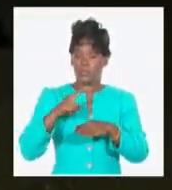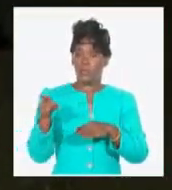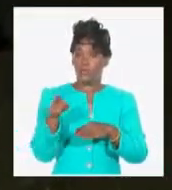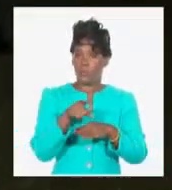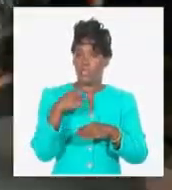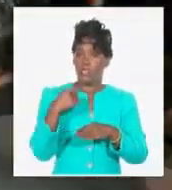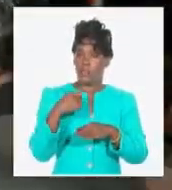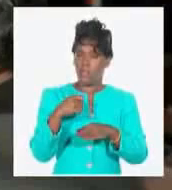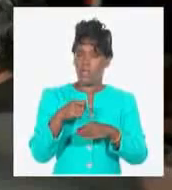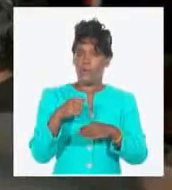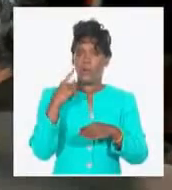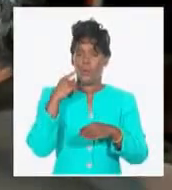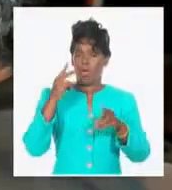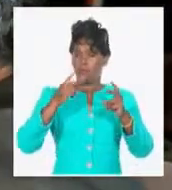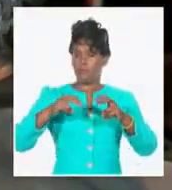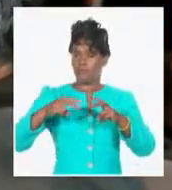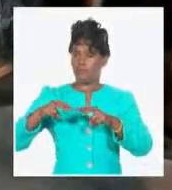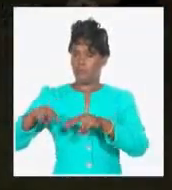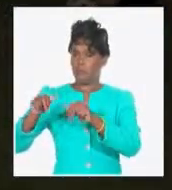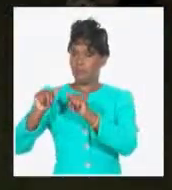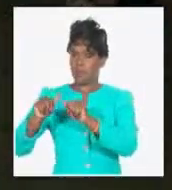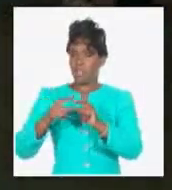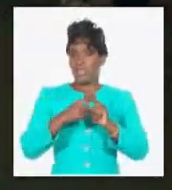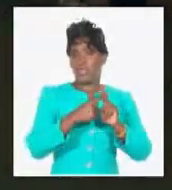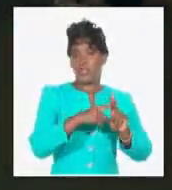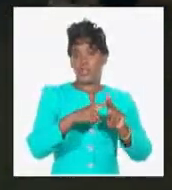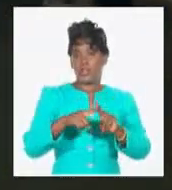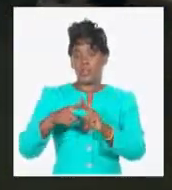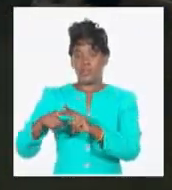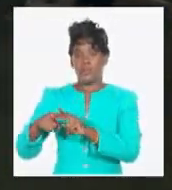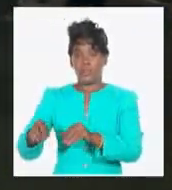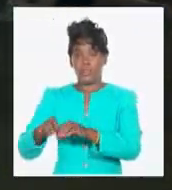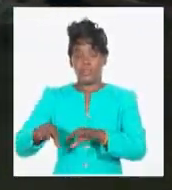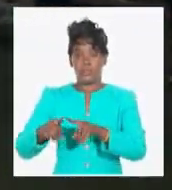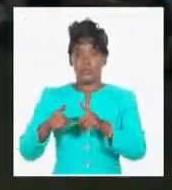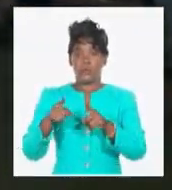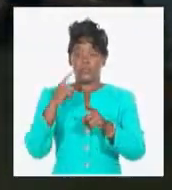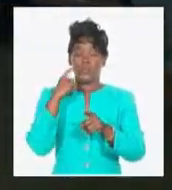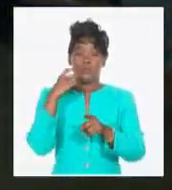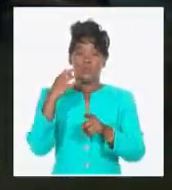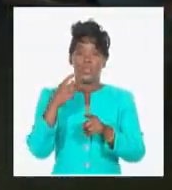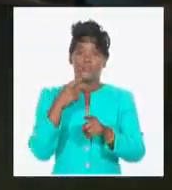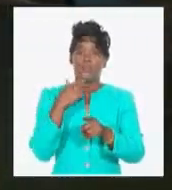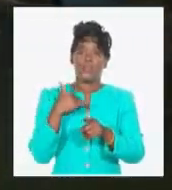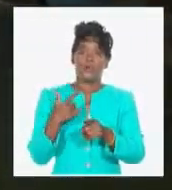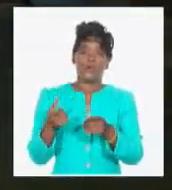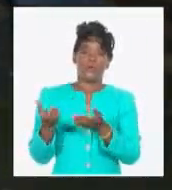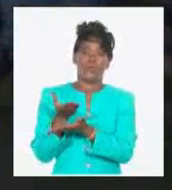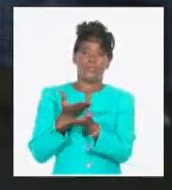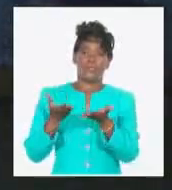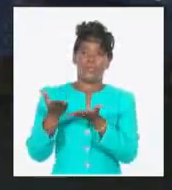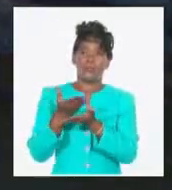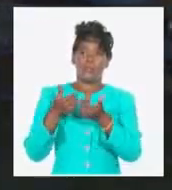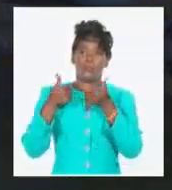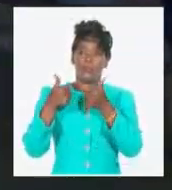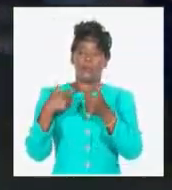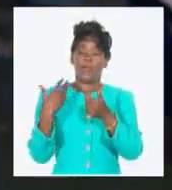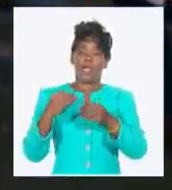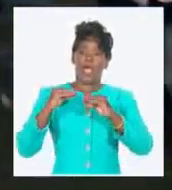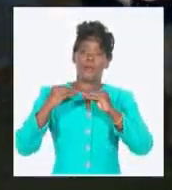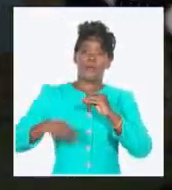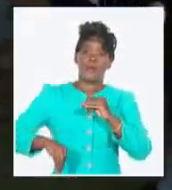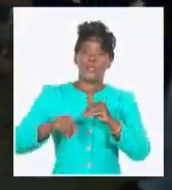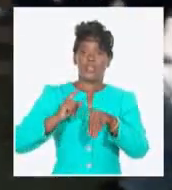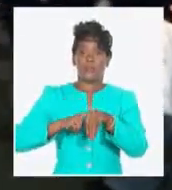pueden materializarse a corto plazo y enfatizó la importancia de aplicar alternativas para aprovechar al máximo las potencialidades de la